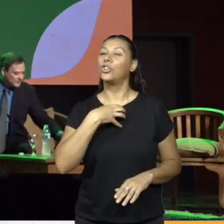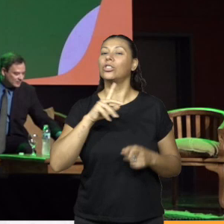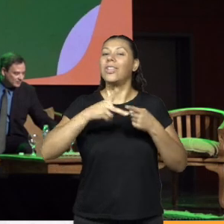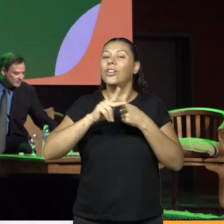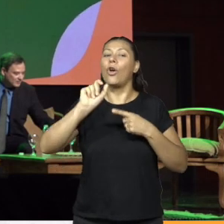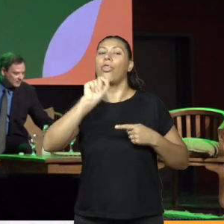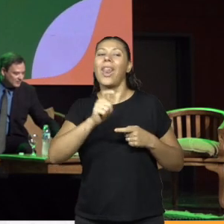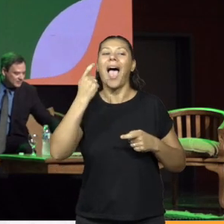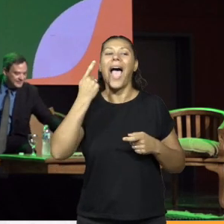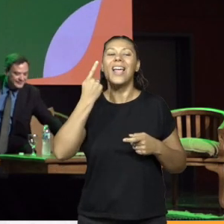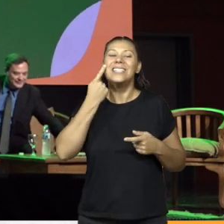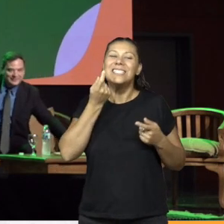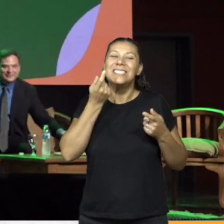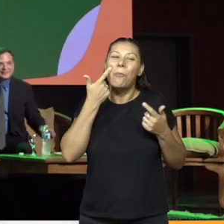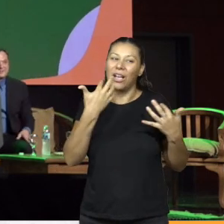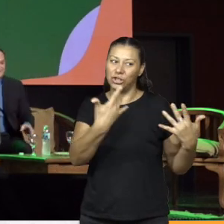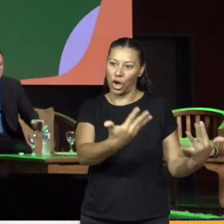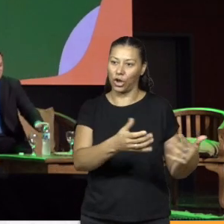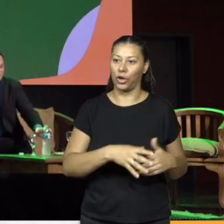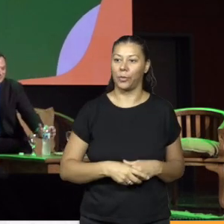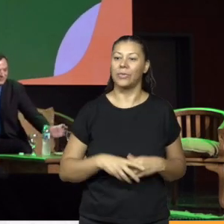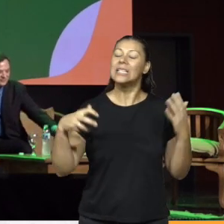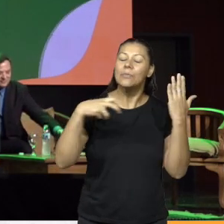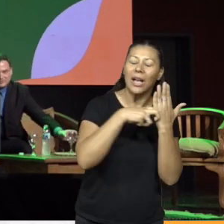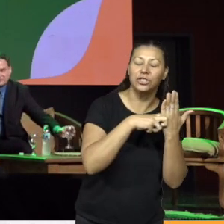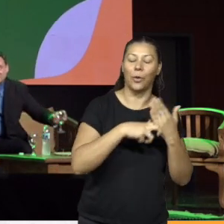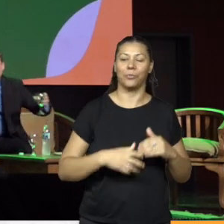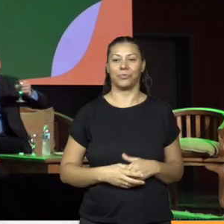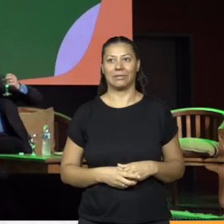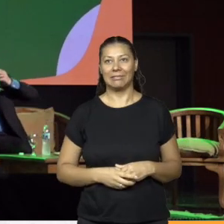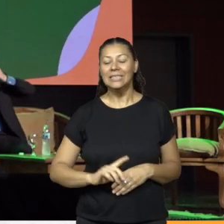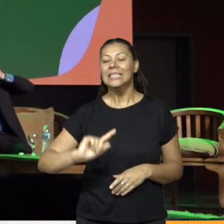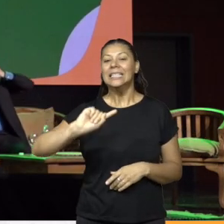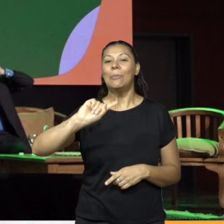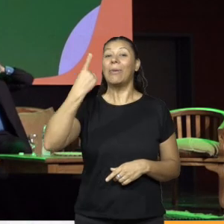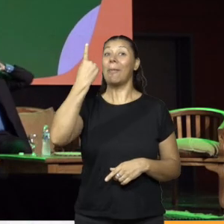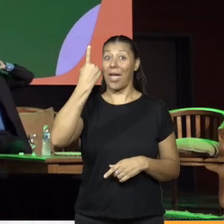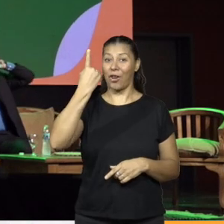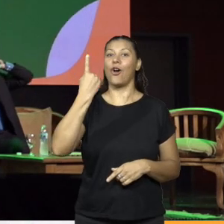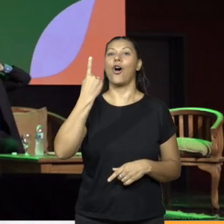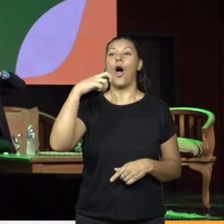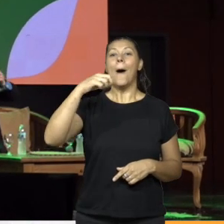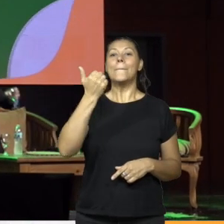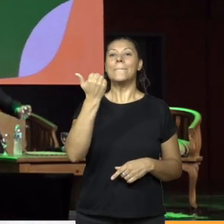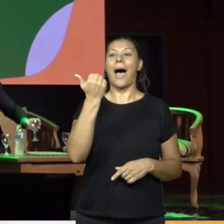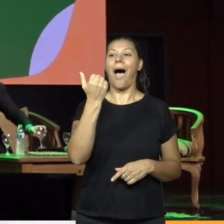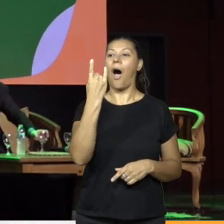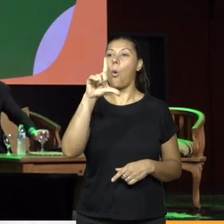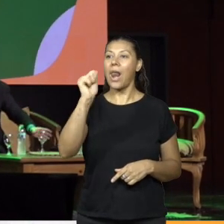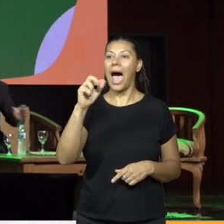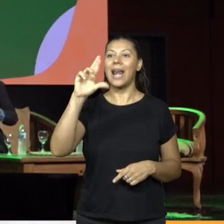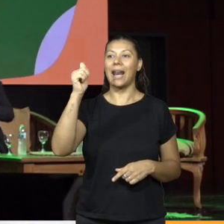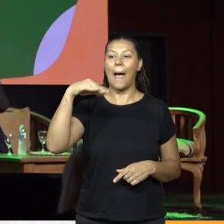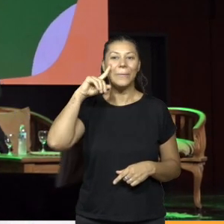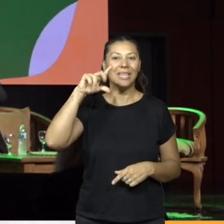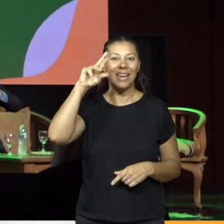invitar que pasen al escenario. En primer lugar, Paula Andrea Ramírez, de Buenos Aires. Ella es directora de Monitoreo Hídrico de